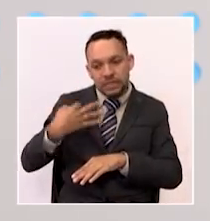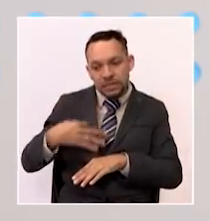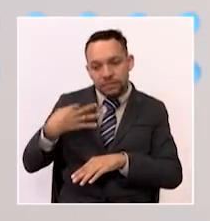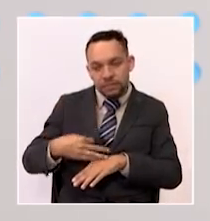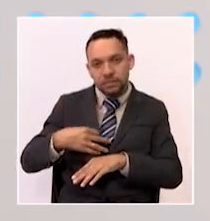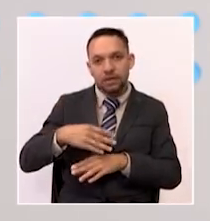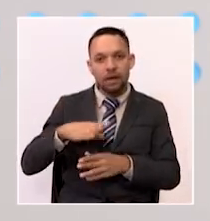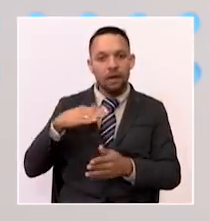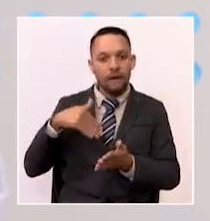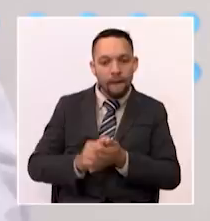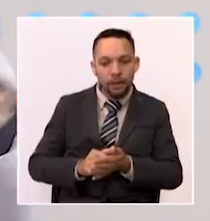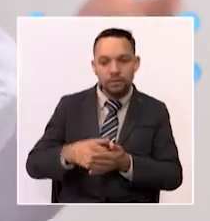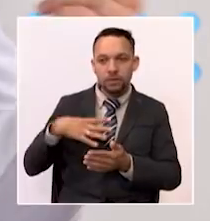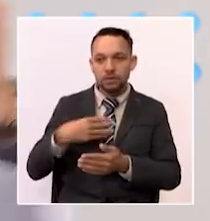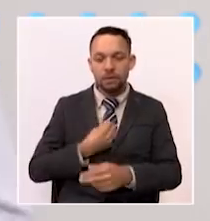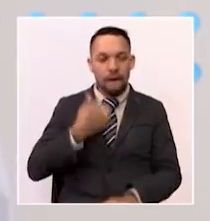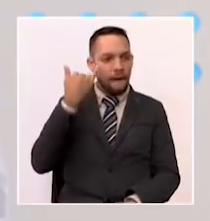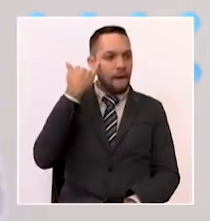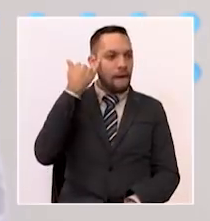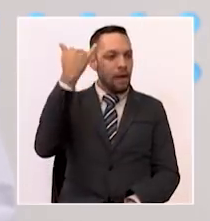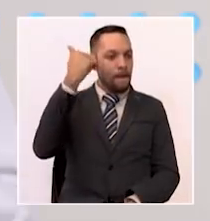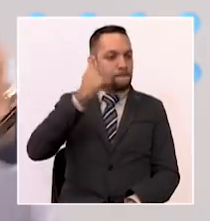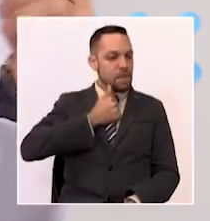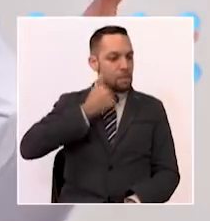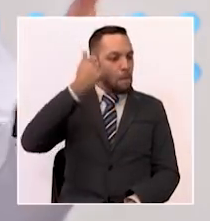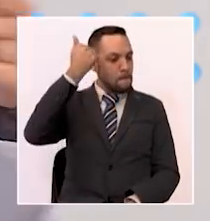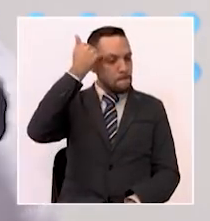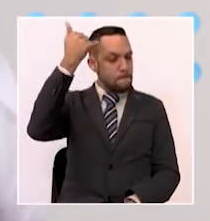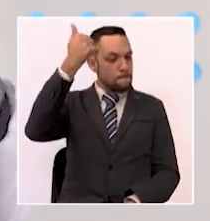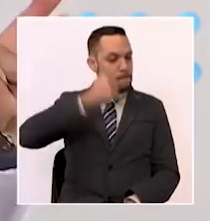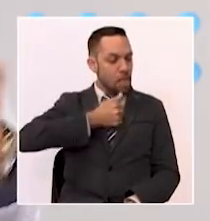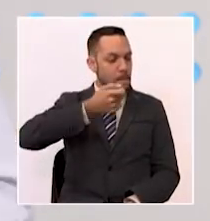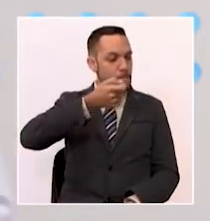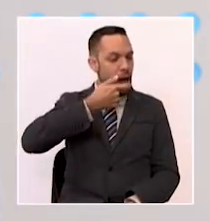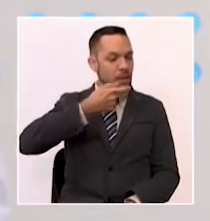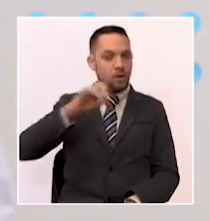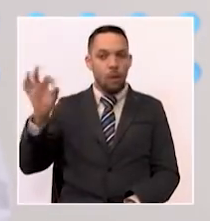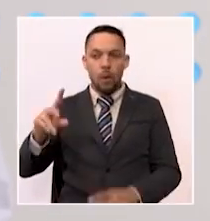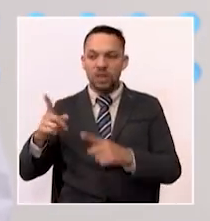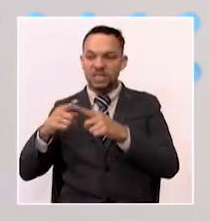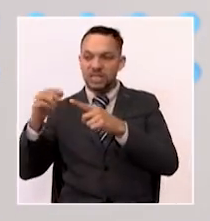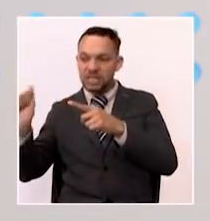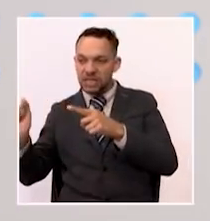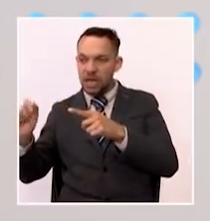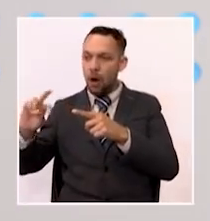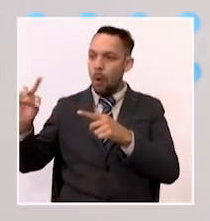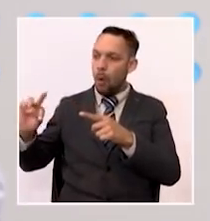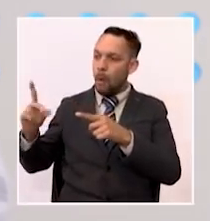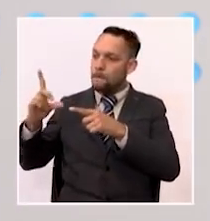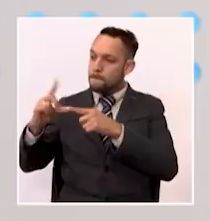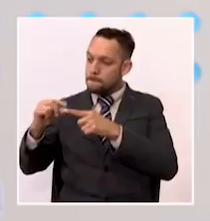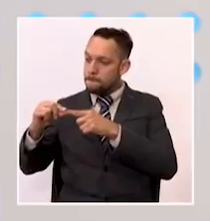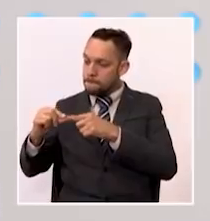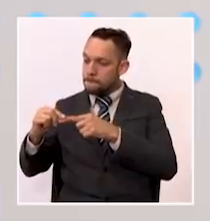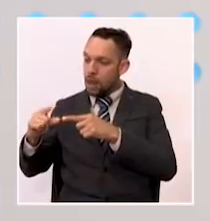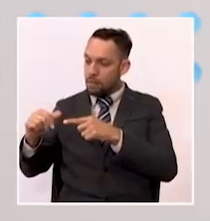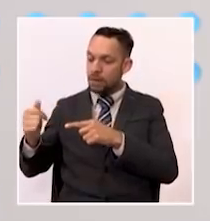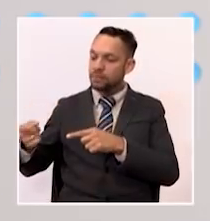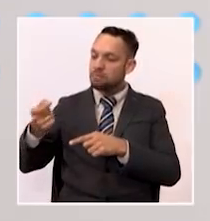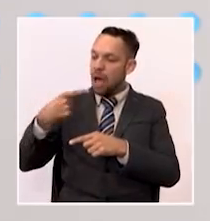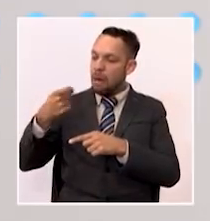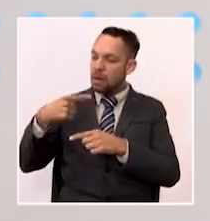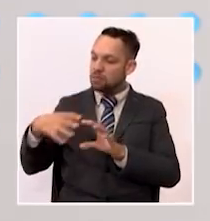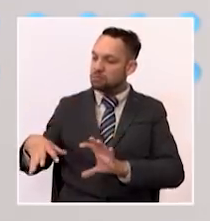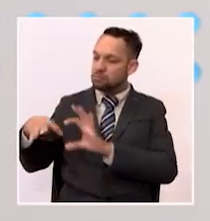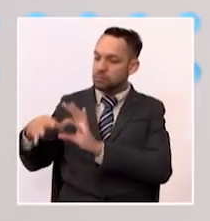error de la automedicación, de tomarnos lo que nos dio nuestra tía, nuestro familiar. Para eso hay especialistas. Ahorita,